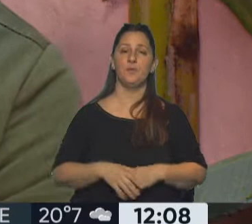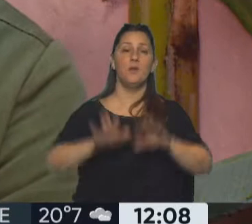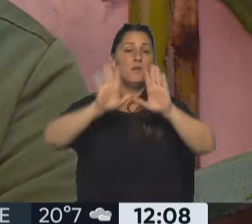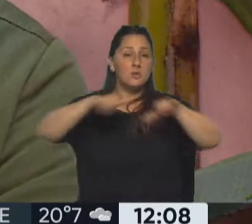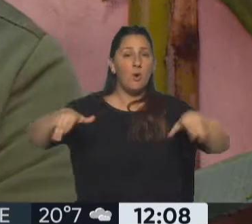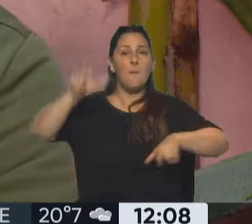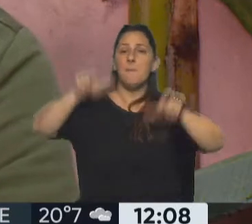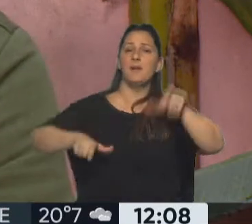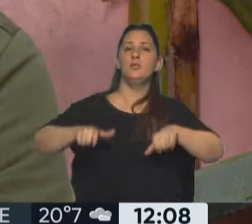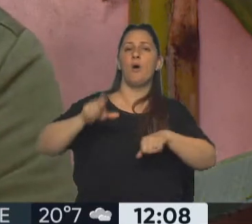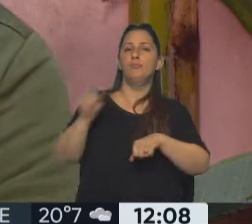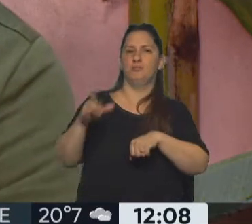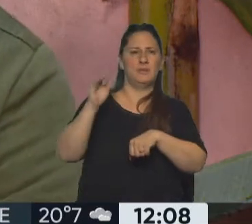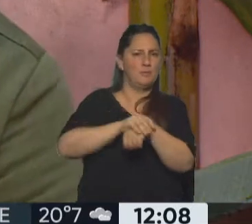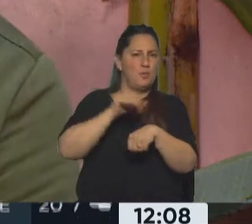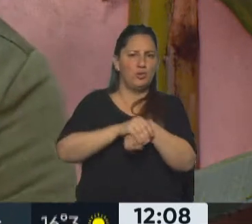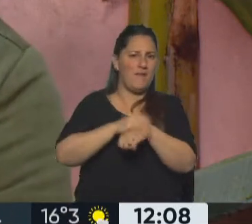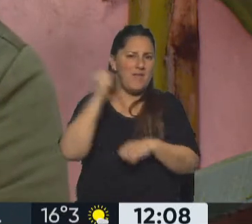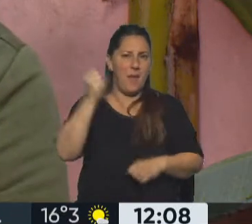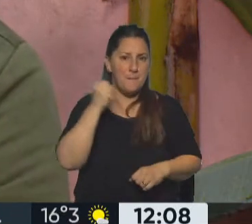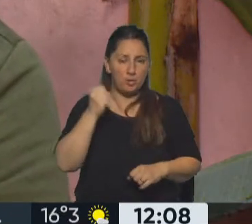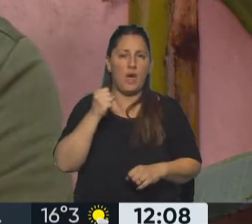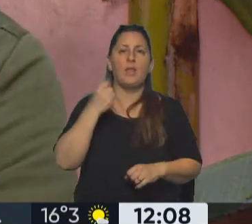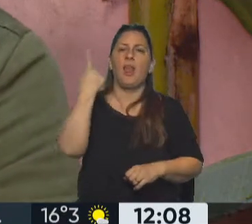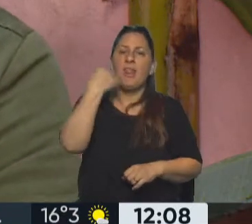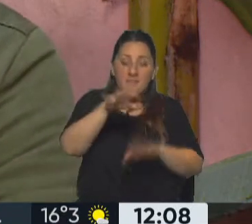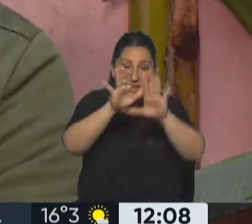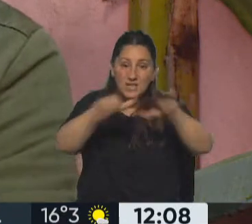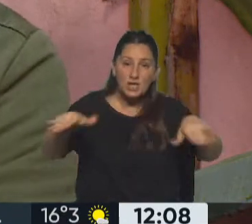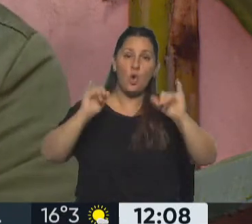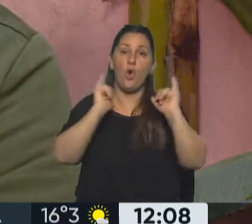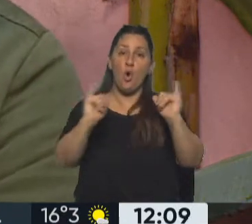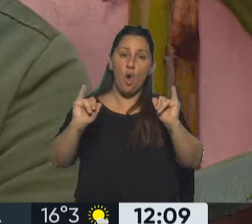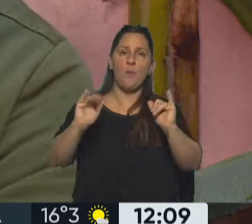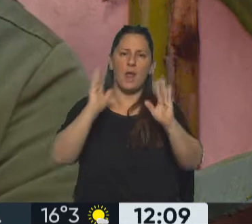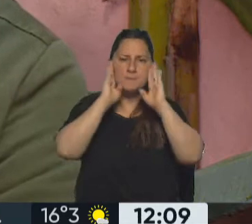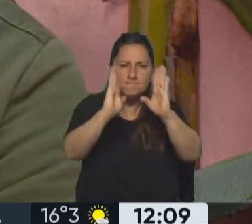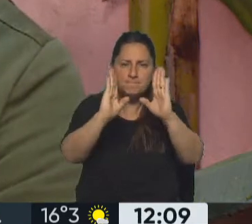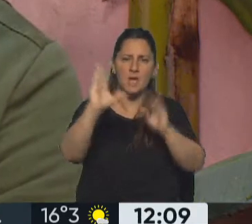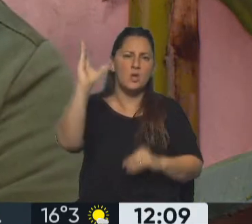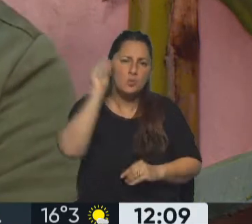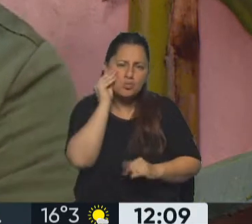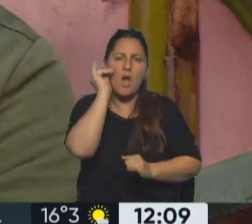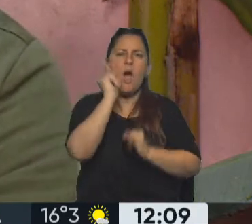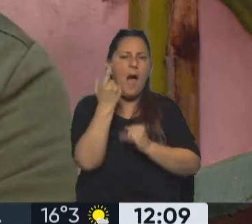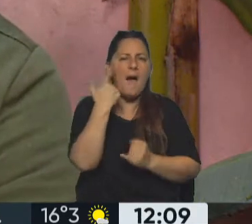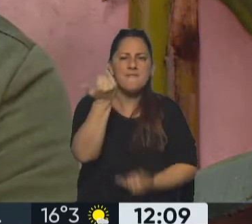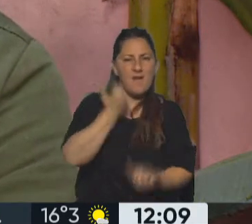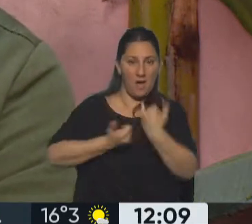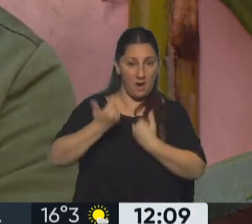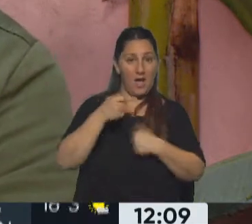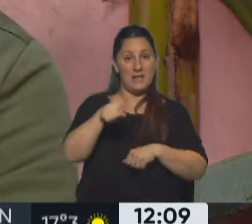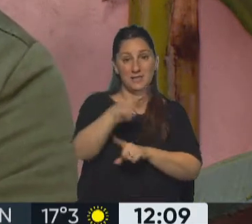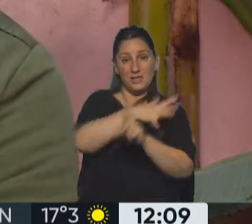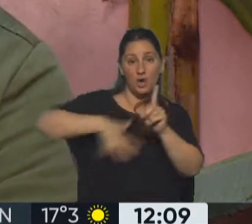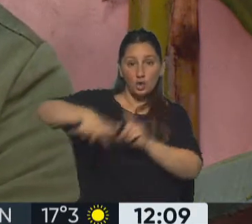de tutela preferencial, entonces hay que escucharlos, el niño tiene derecho a ser oído y en ese contexto su